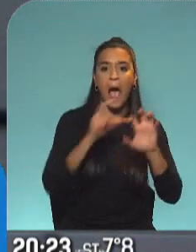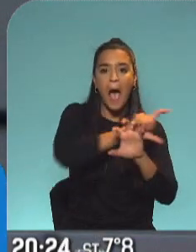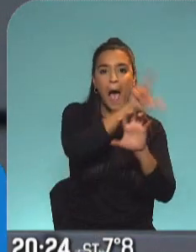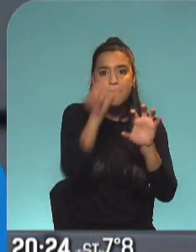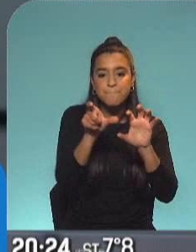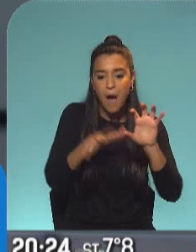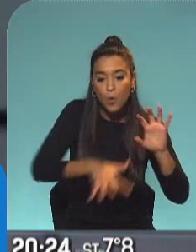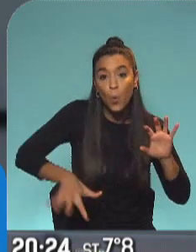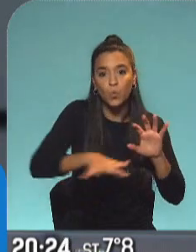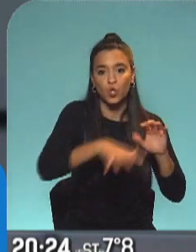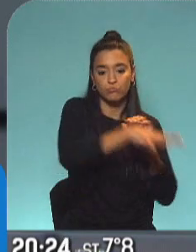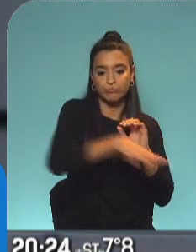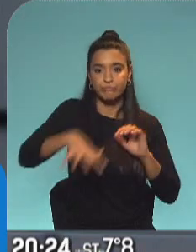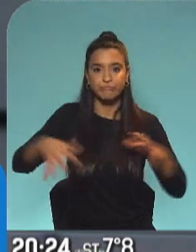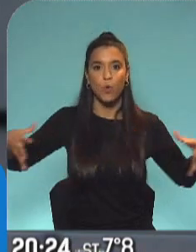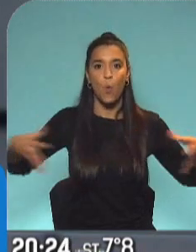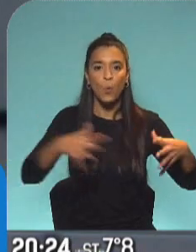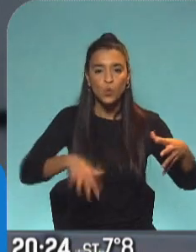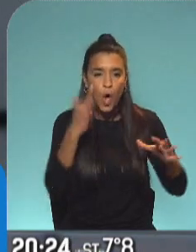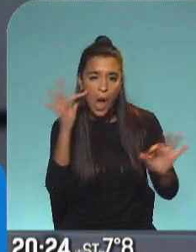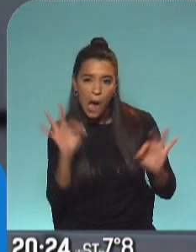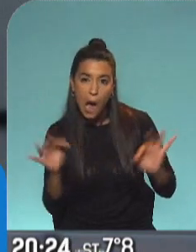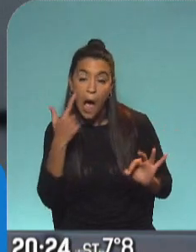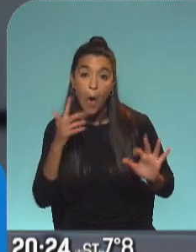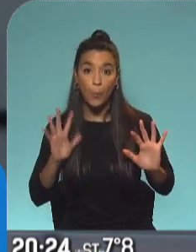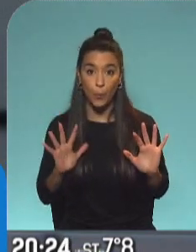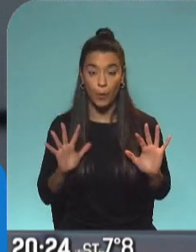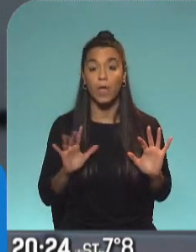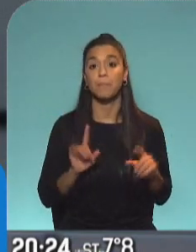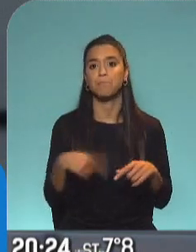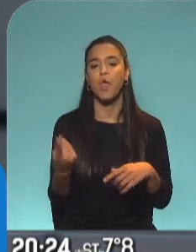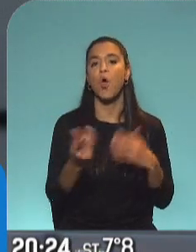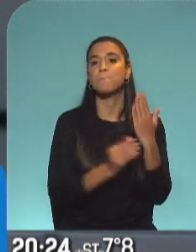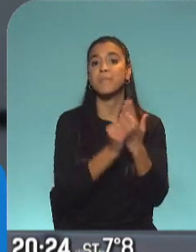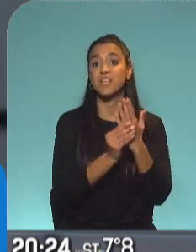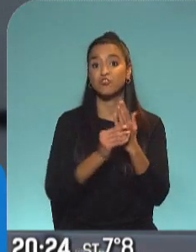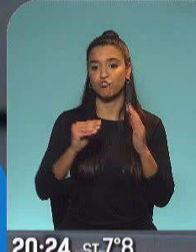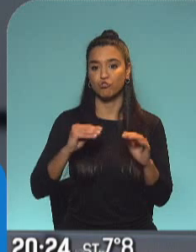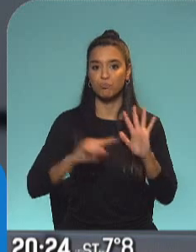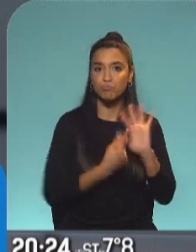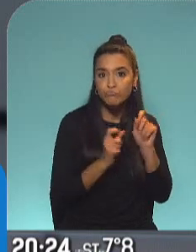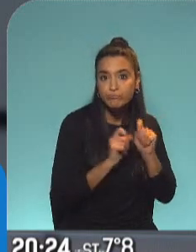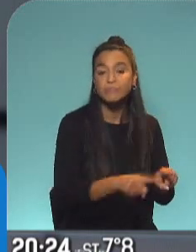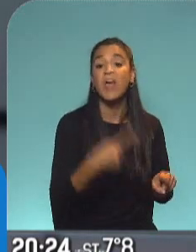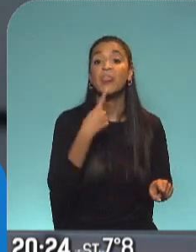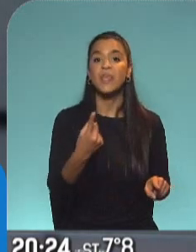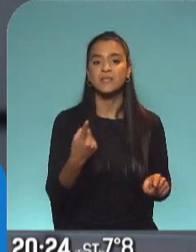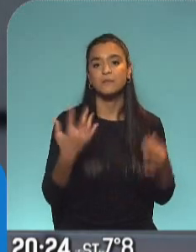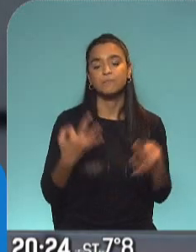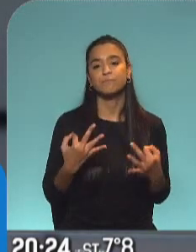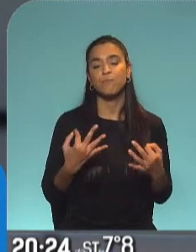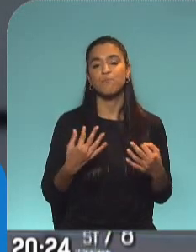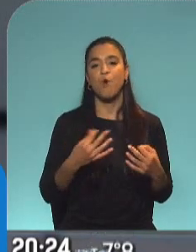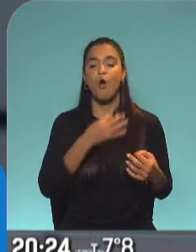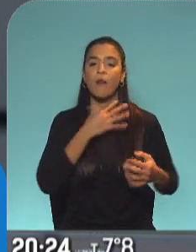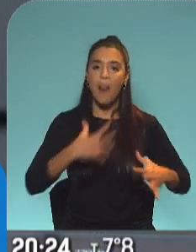sala de situación del AMBA en conjunto, pero cuando tenés a ministros porteños que están ya insinuando que se va a relajar un poco,